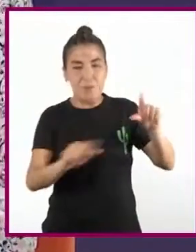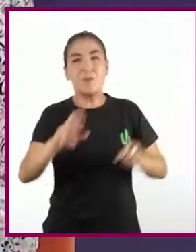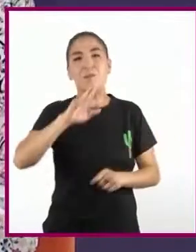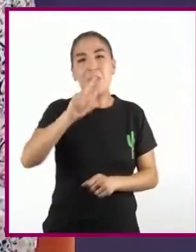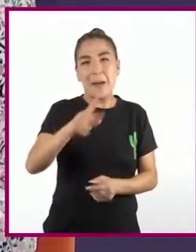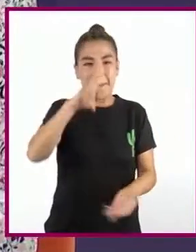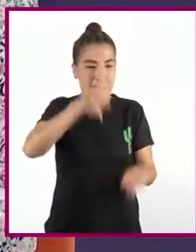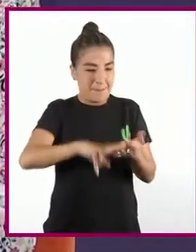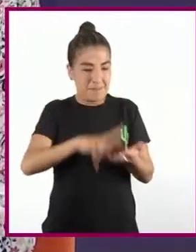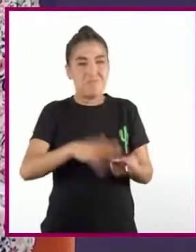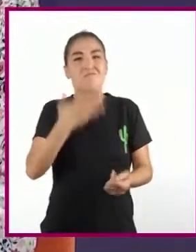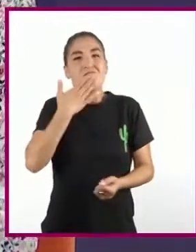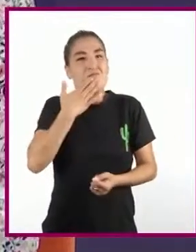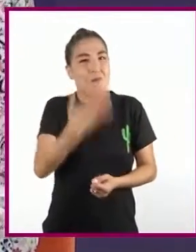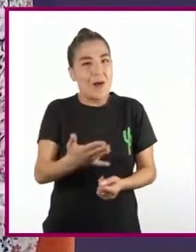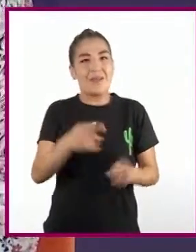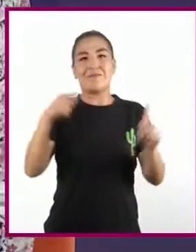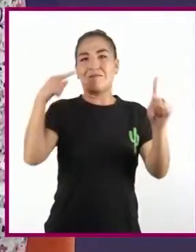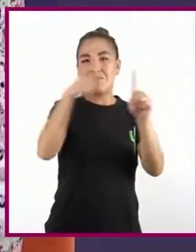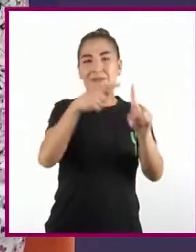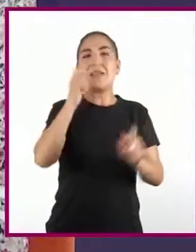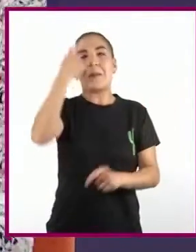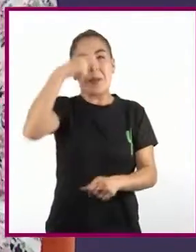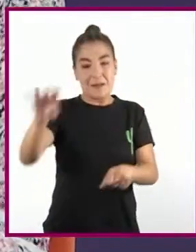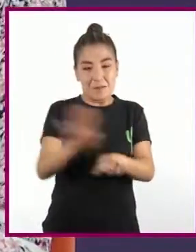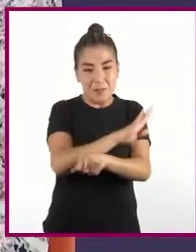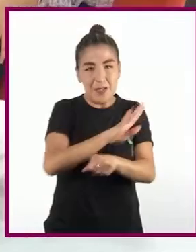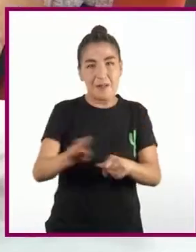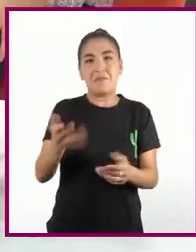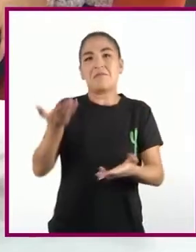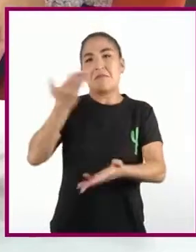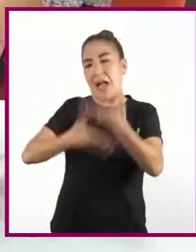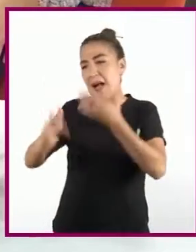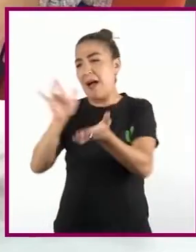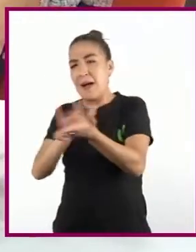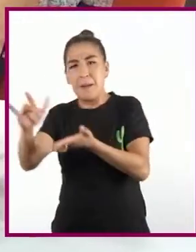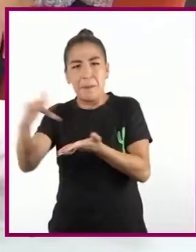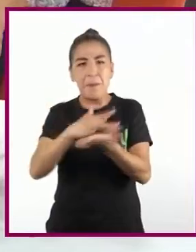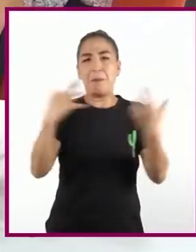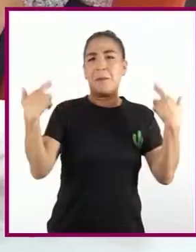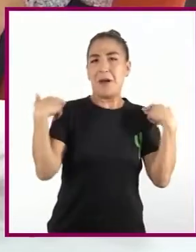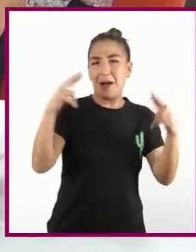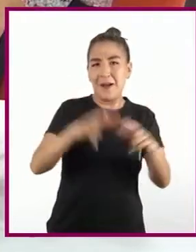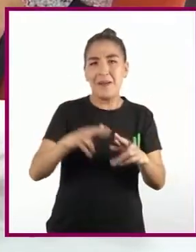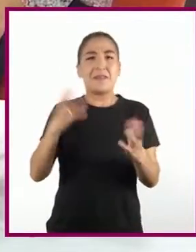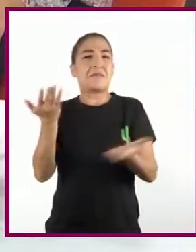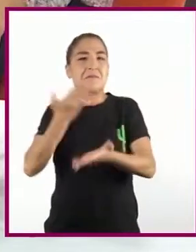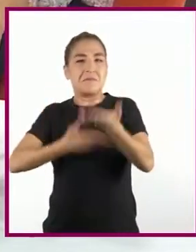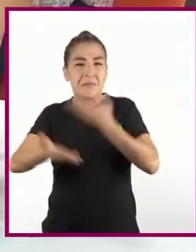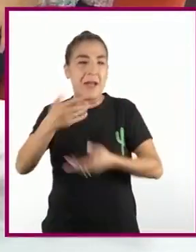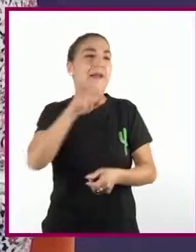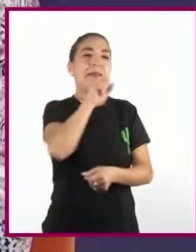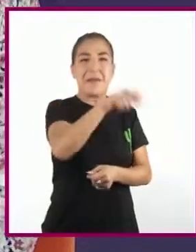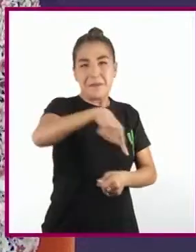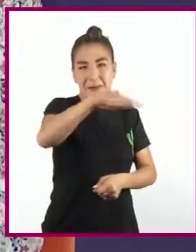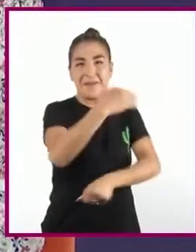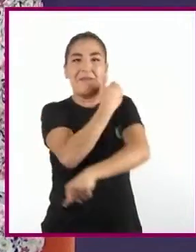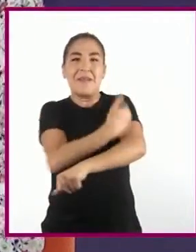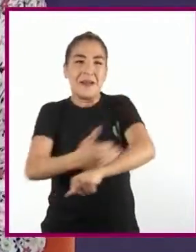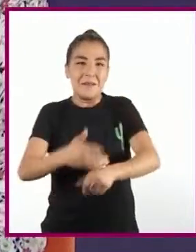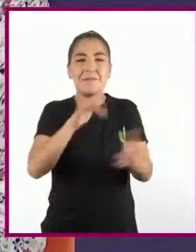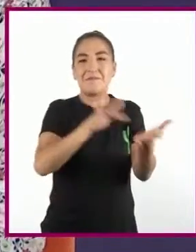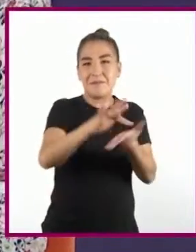los valores muy bien plantados, beneficiar a nuestros compañeros, a nuestros colegas y a nuestra familia. Y